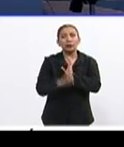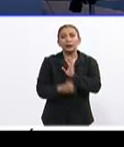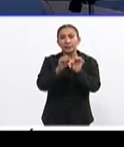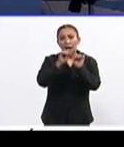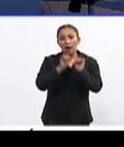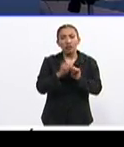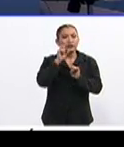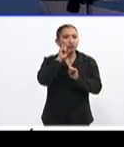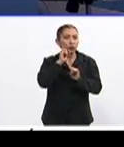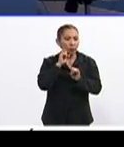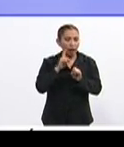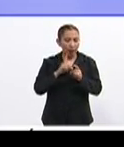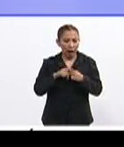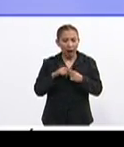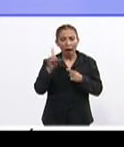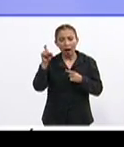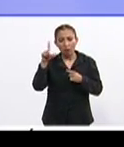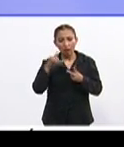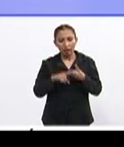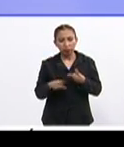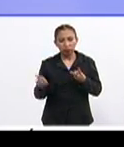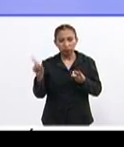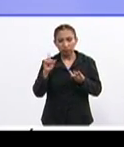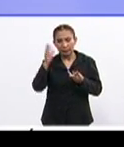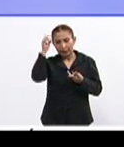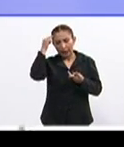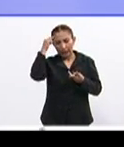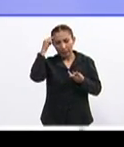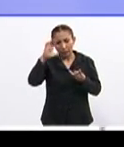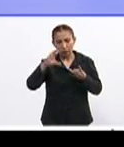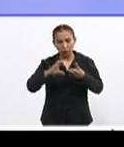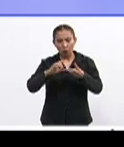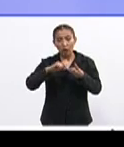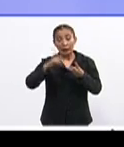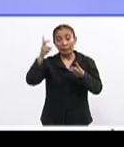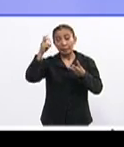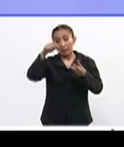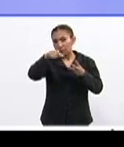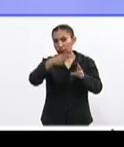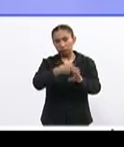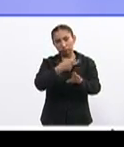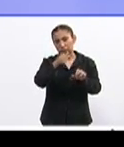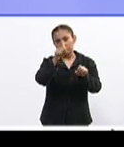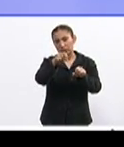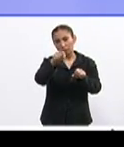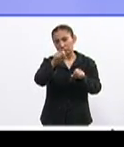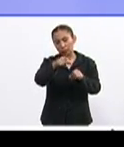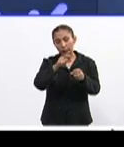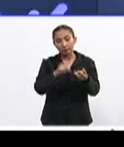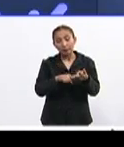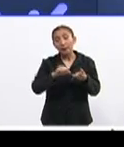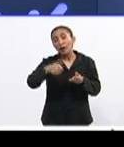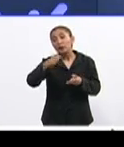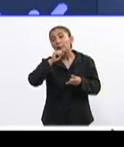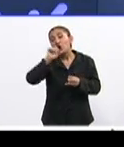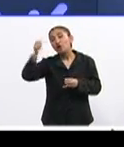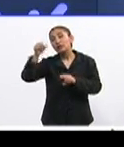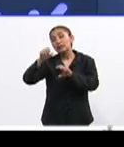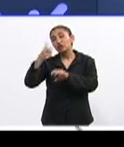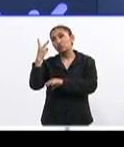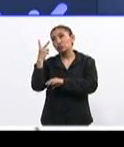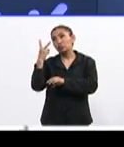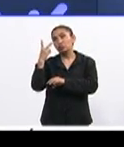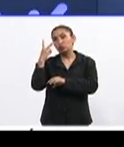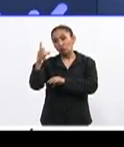salud y sexualidad, agua, cerebro, y esos temas son permanentes, ¿no? Siempre están. Pero también contamos con